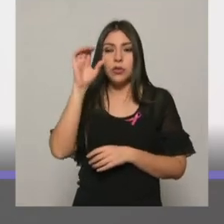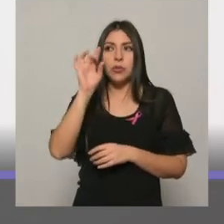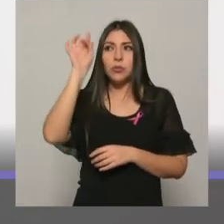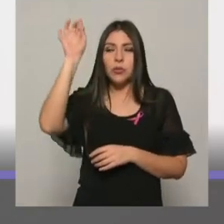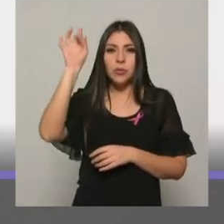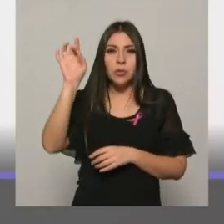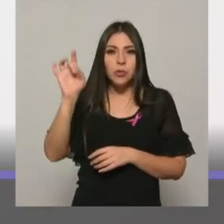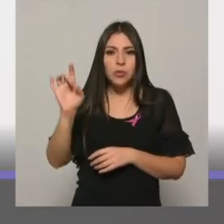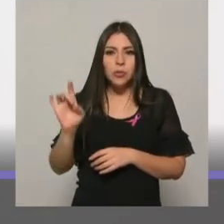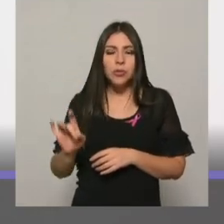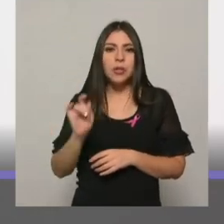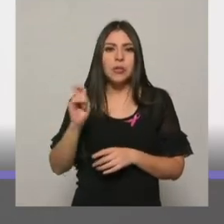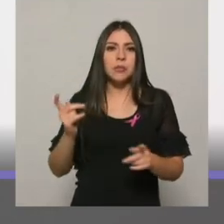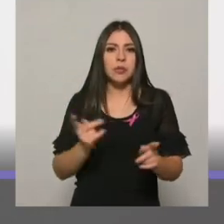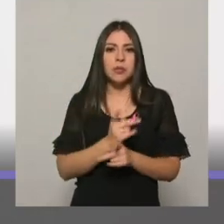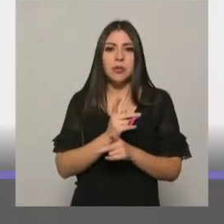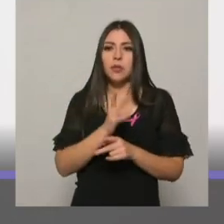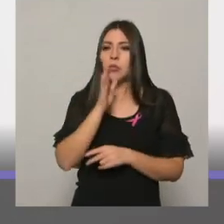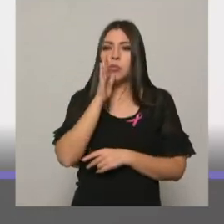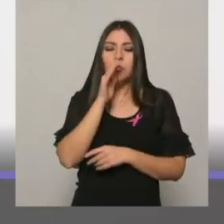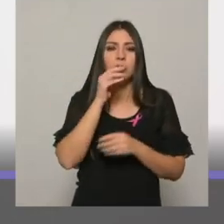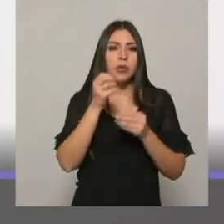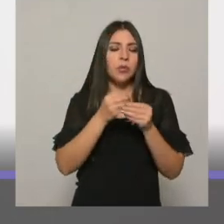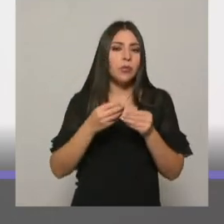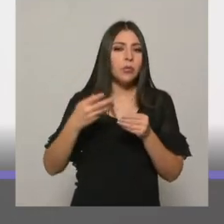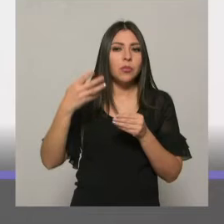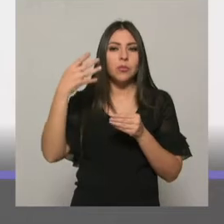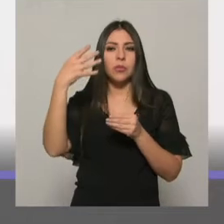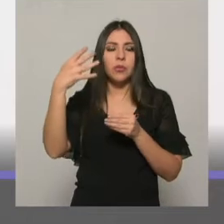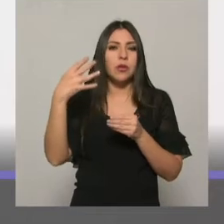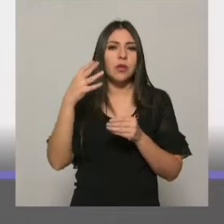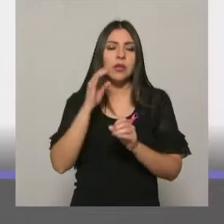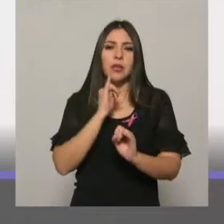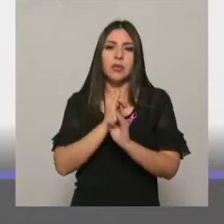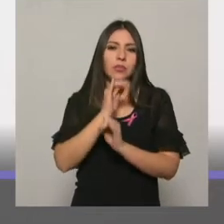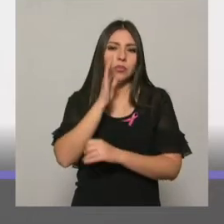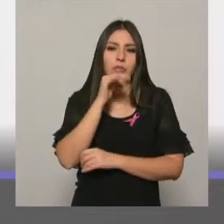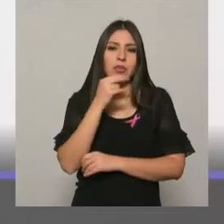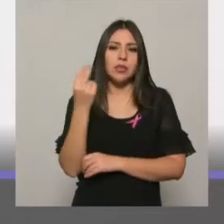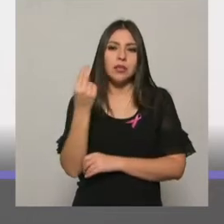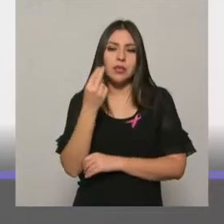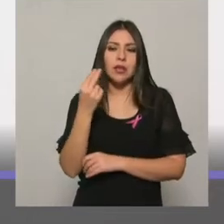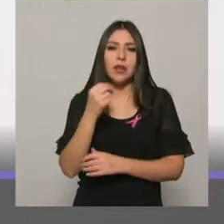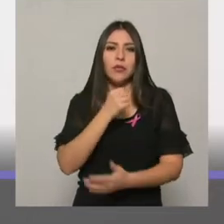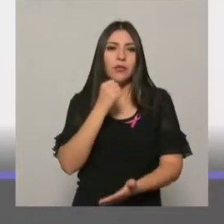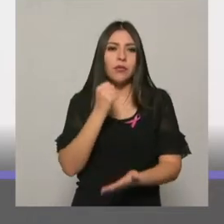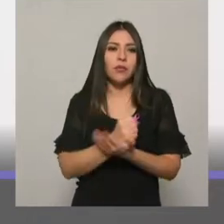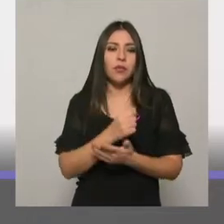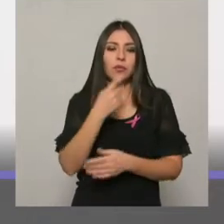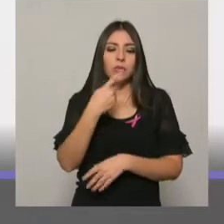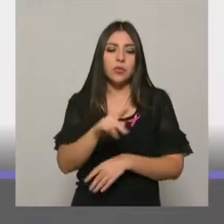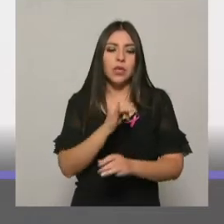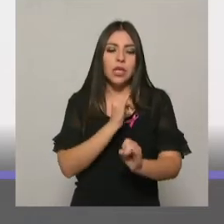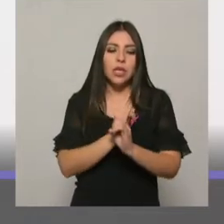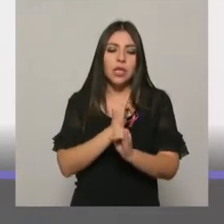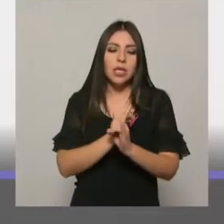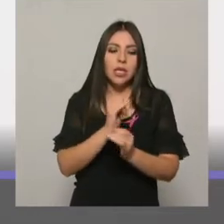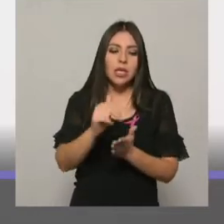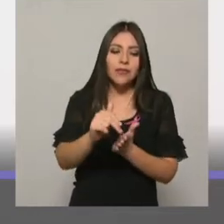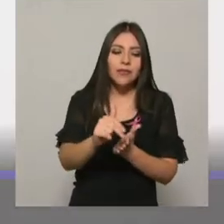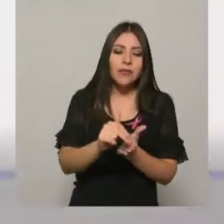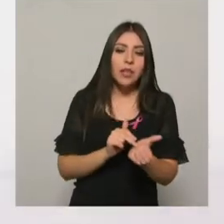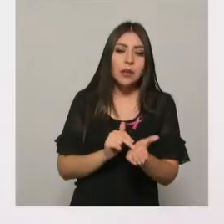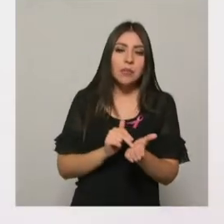uno del delito no se pueden subir a la plataforma, se necesita una firma electrónica porque uno siempre tiene